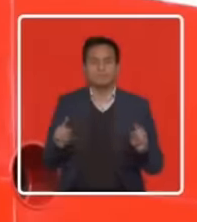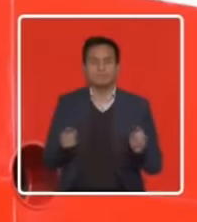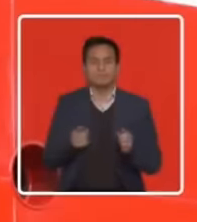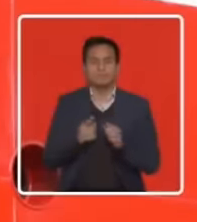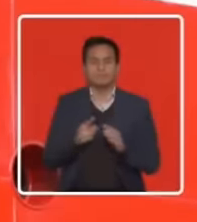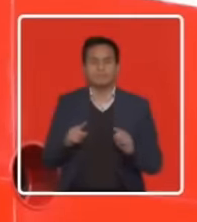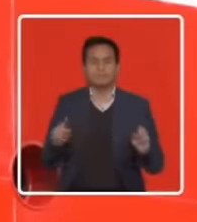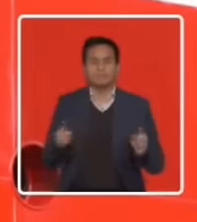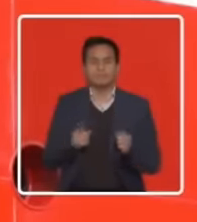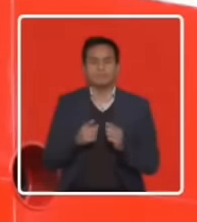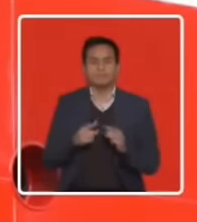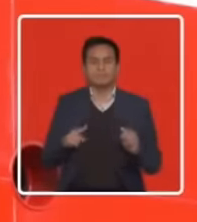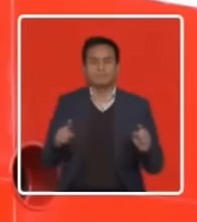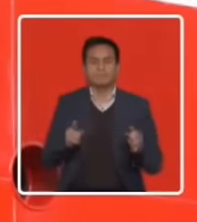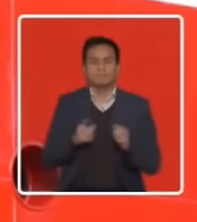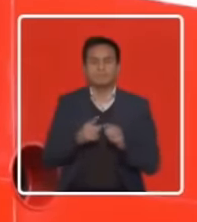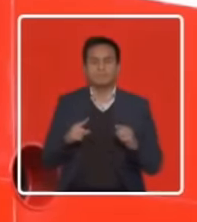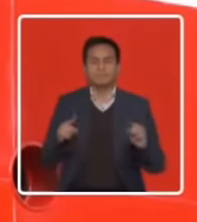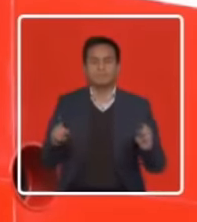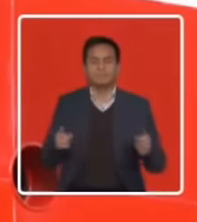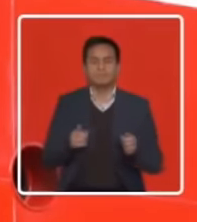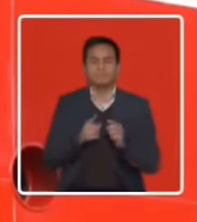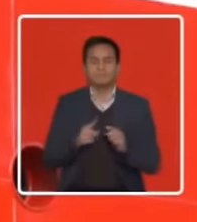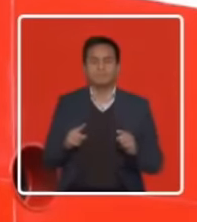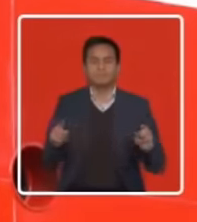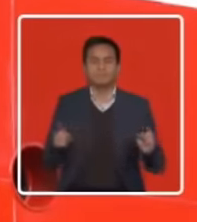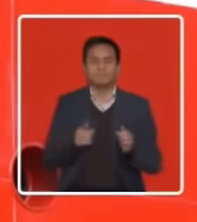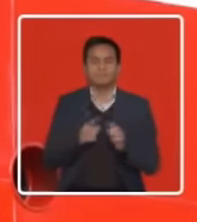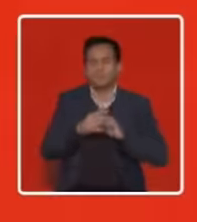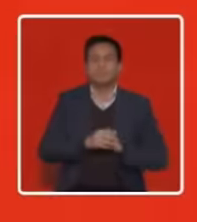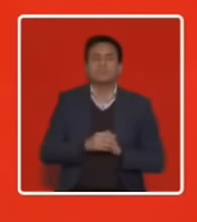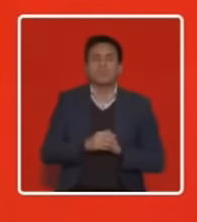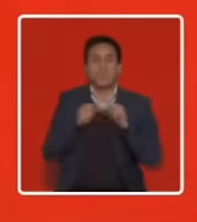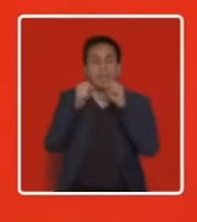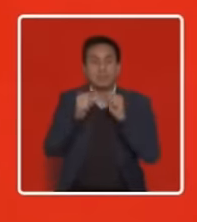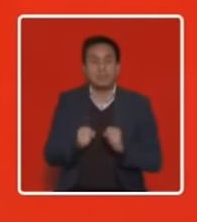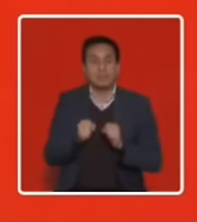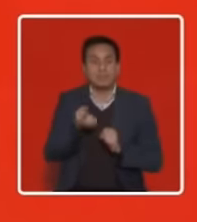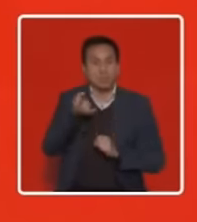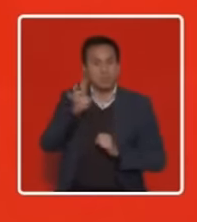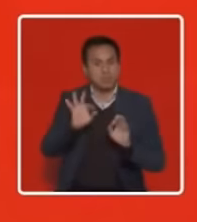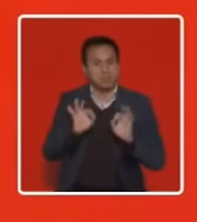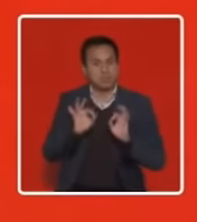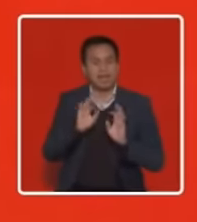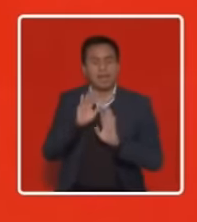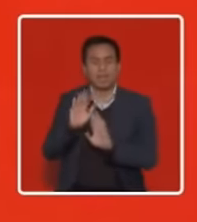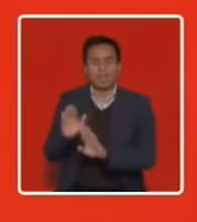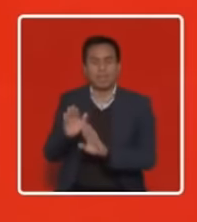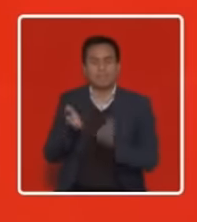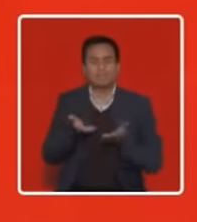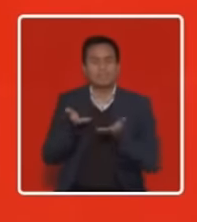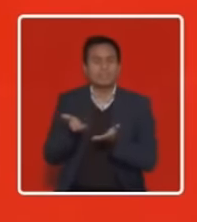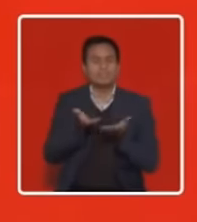para consolidar nuestra presencia en el territorio antártico. Exacto. Con sus capacidades únicas, apoyará y